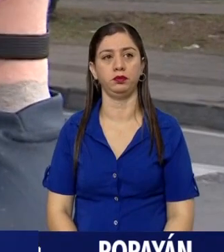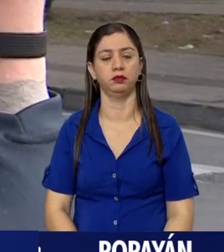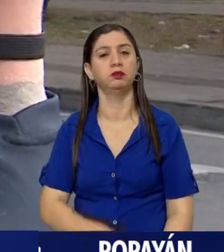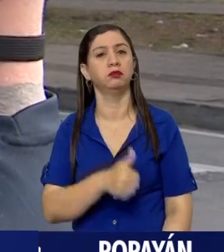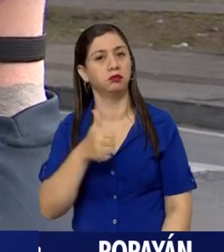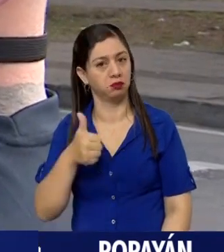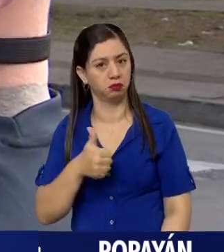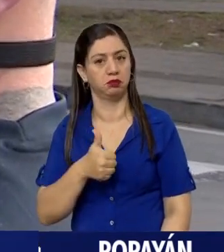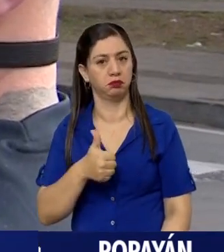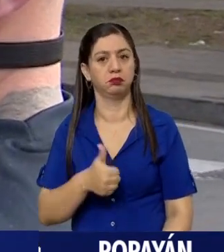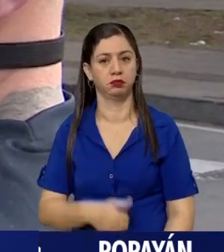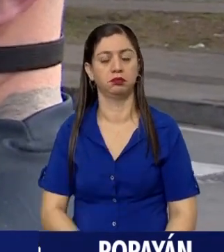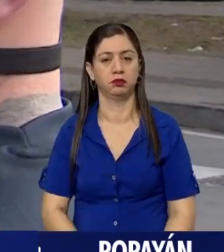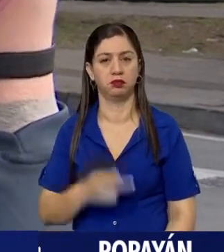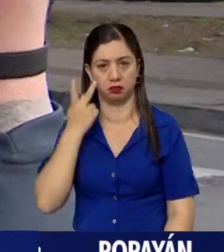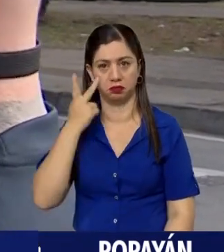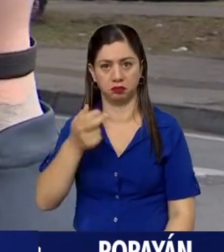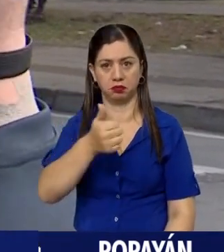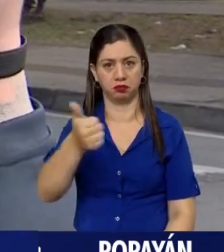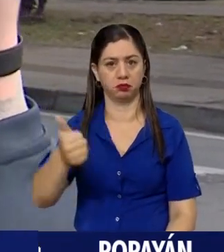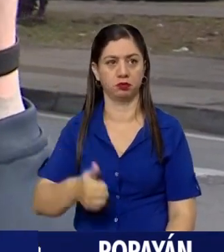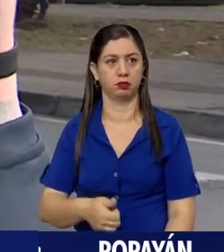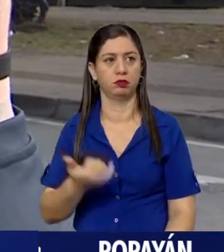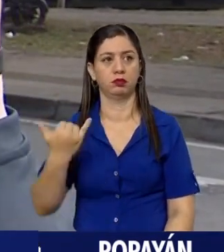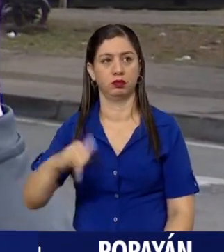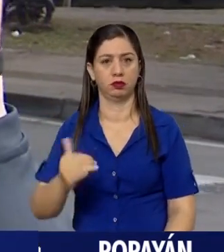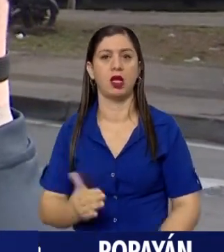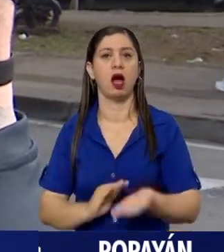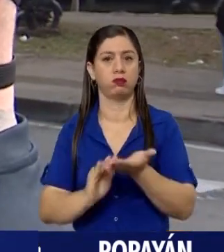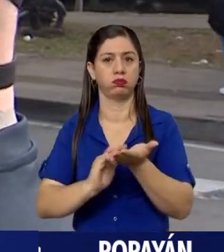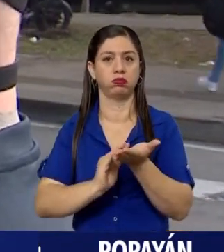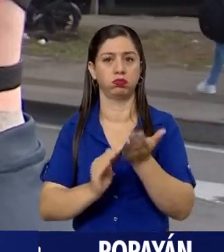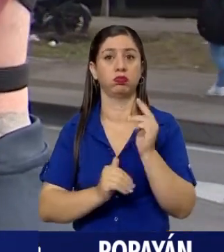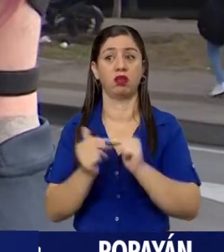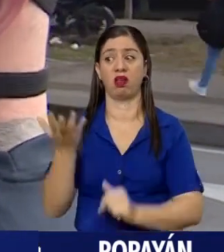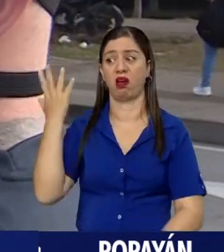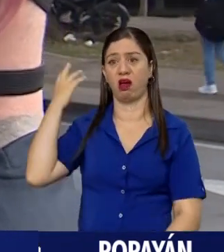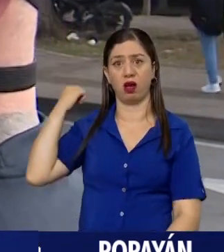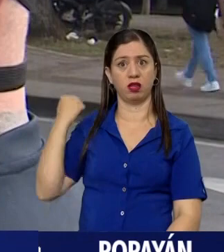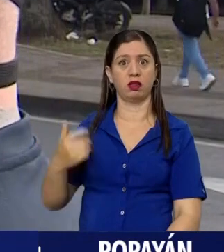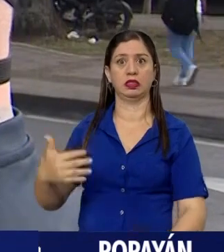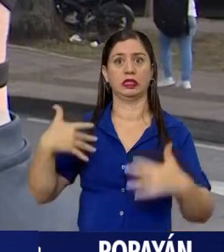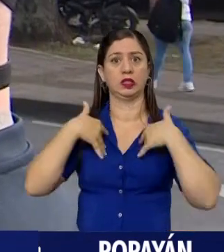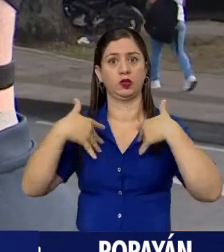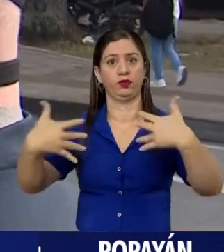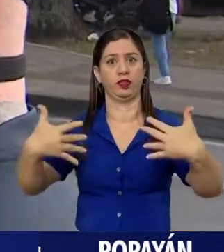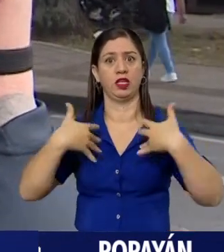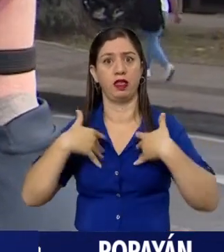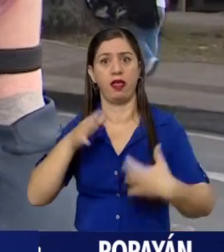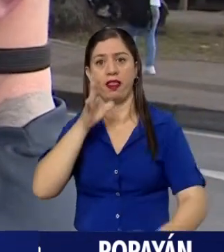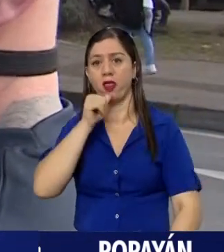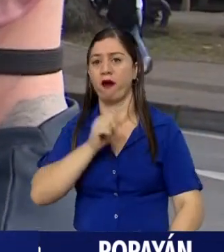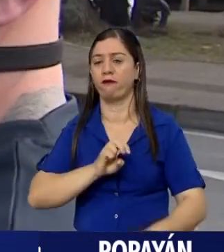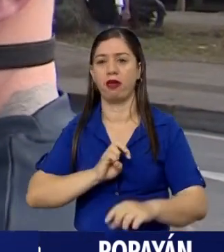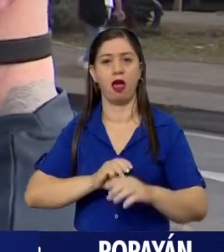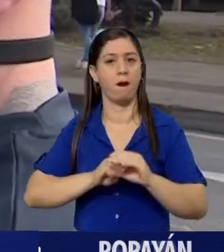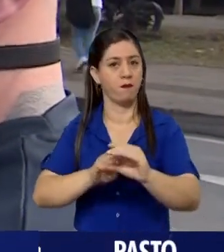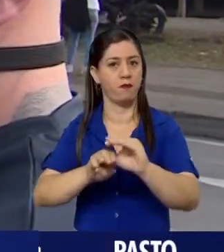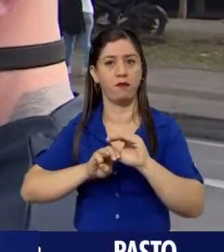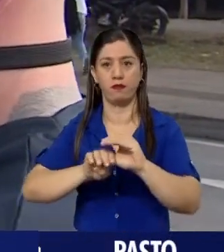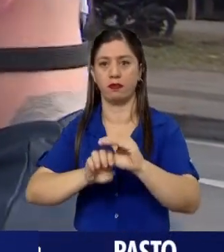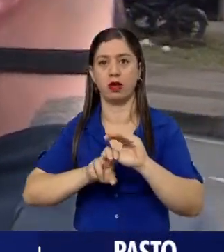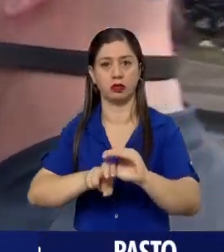Bien, gracias al señor, sí, bien. Ya que ya la volvieron a armar, porque antes estábamos sufriendo sin el transporte acá.